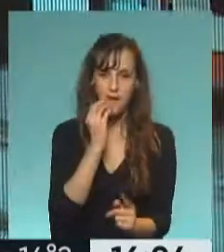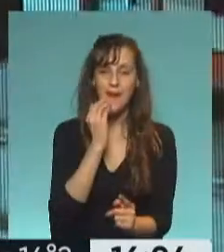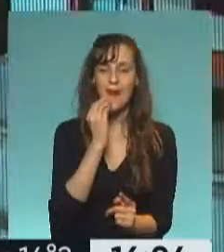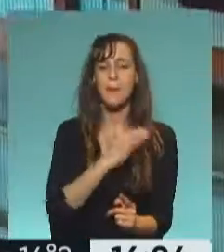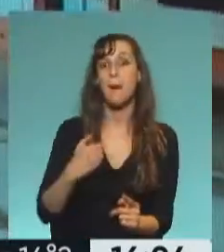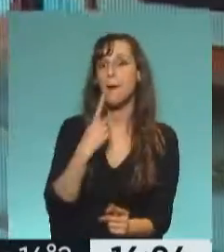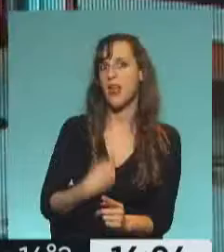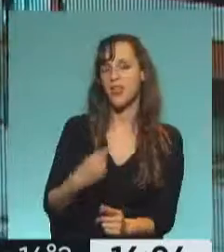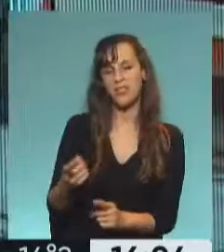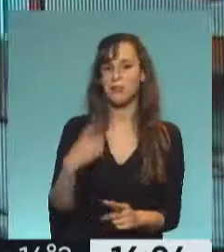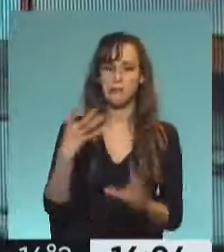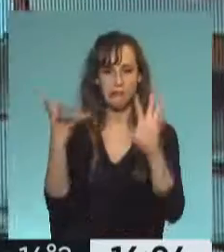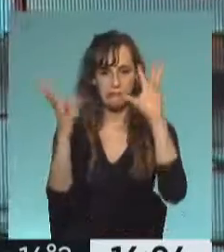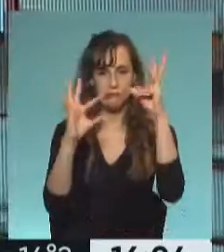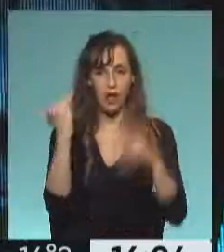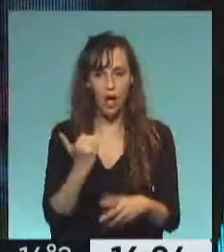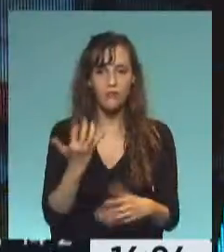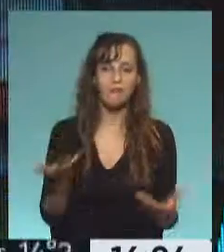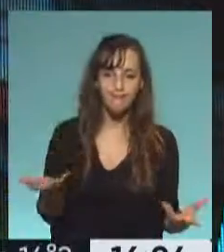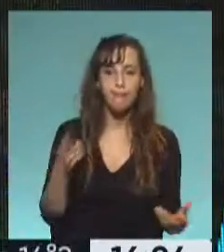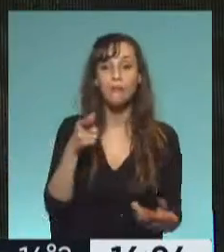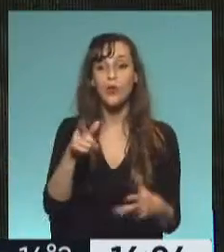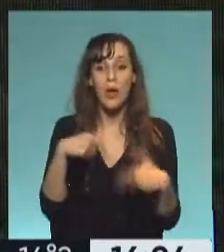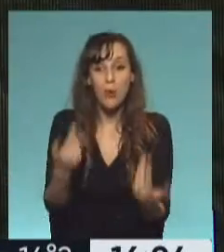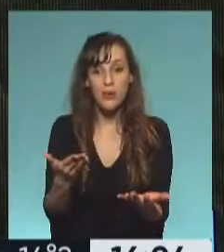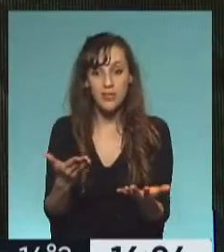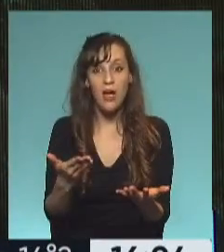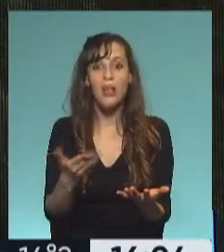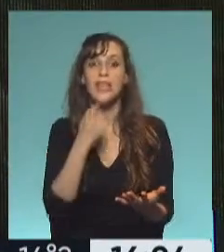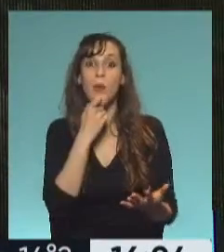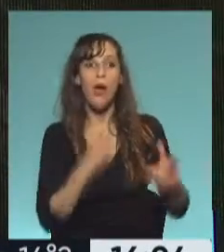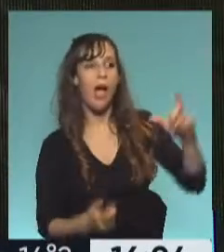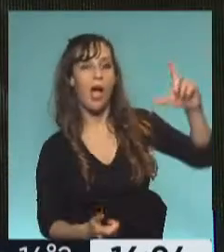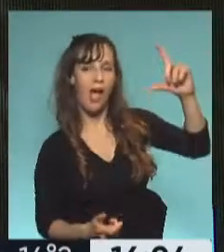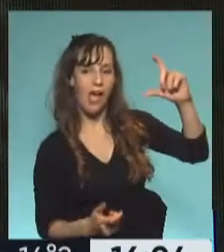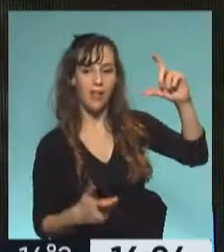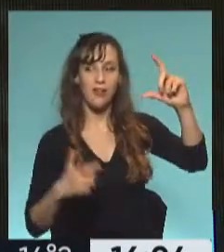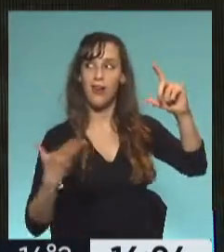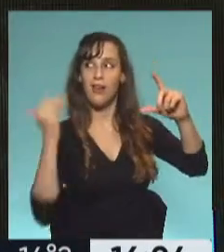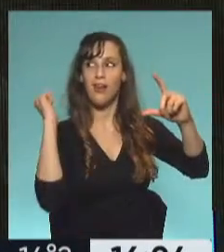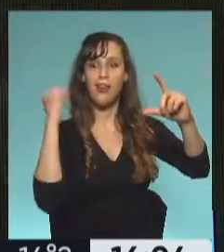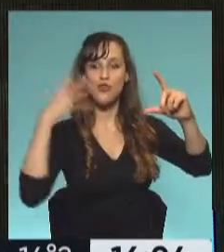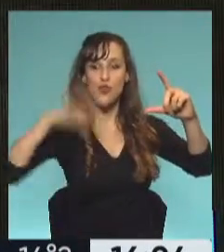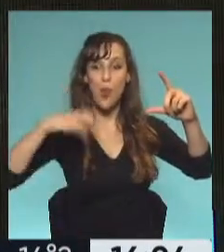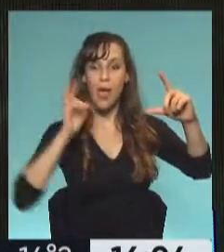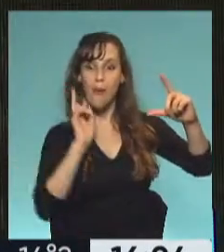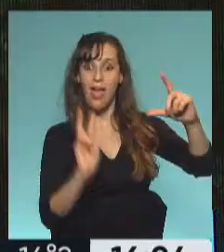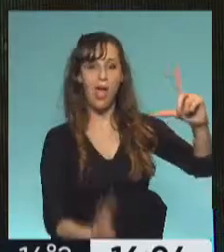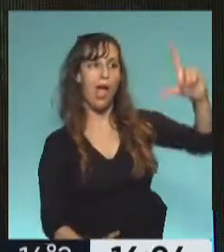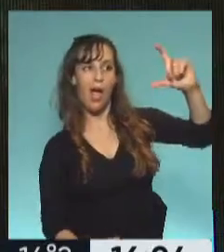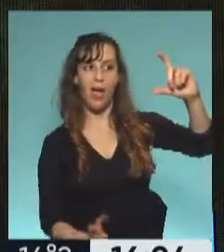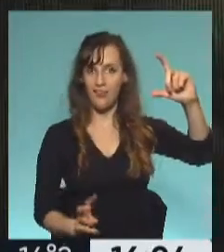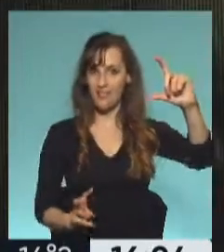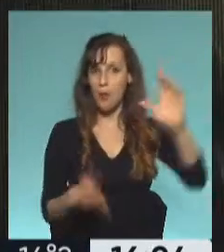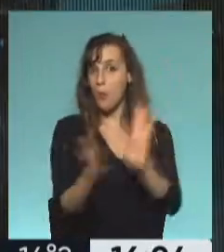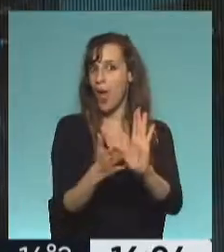ahí en nuestras redes. Exactamente, que se vea. Si podés una con la lluvia, que se vea. Porque si no, te mando la foto y dice, acá está lluvioso el texto. Claro,